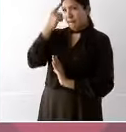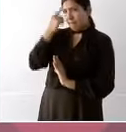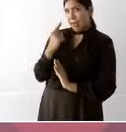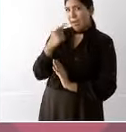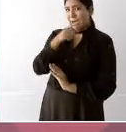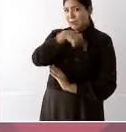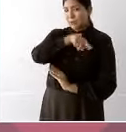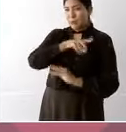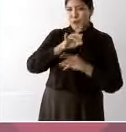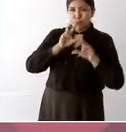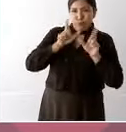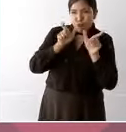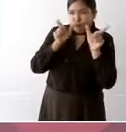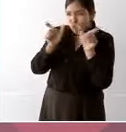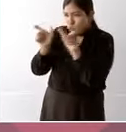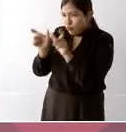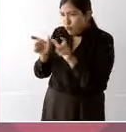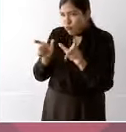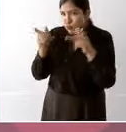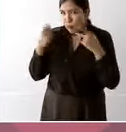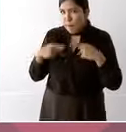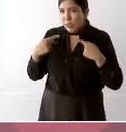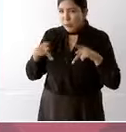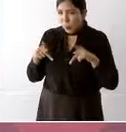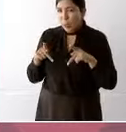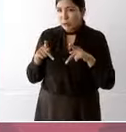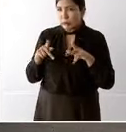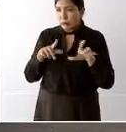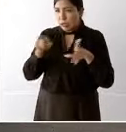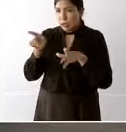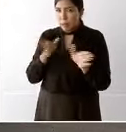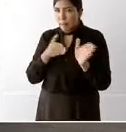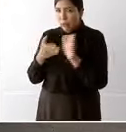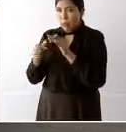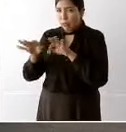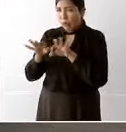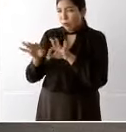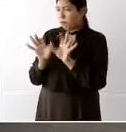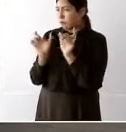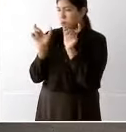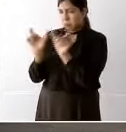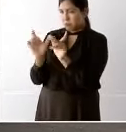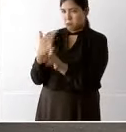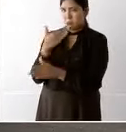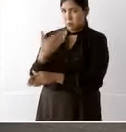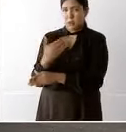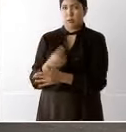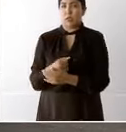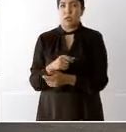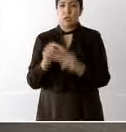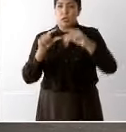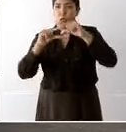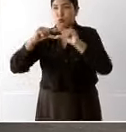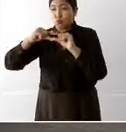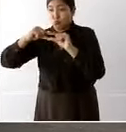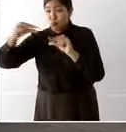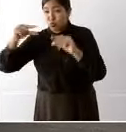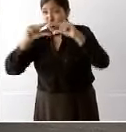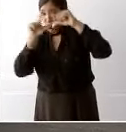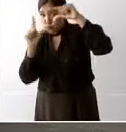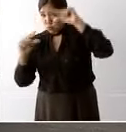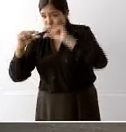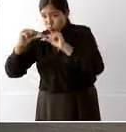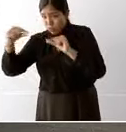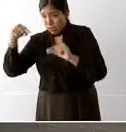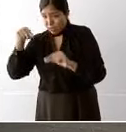las empresas, así como del cruce interoceánico. A través del establecimiento de los parques industriales, el Istmo